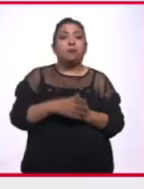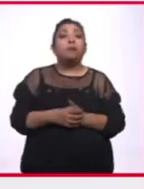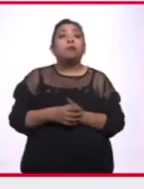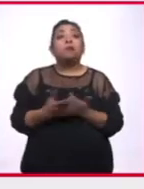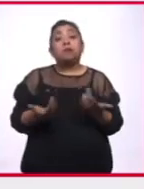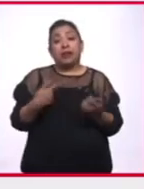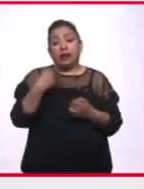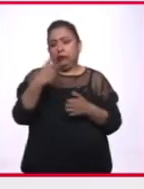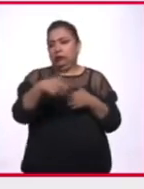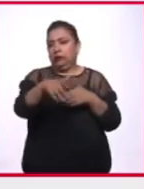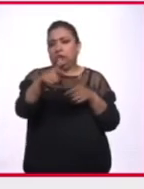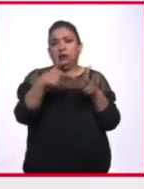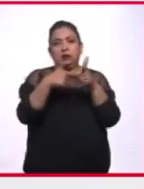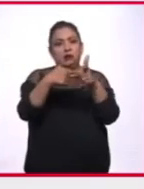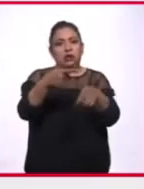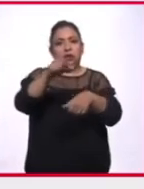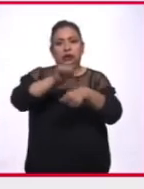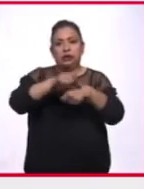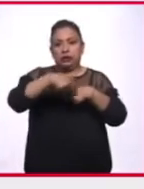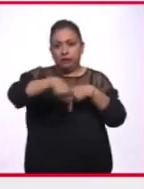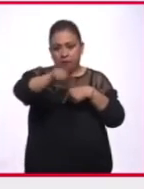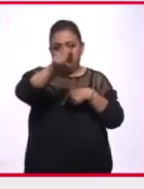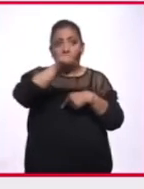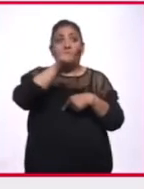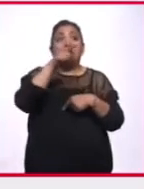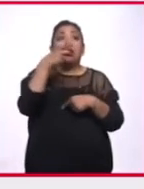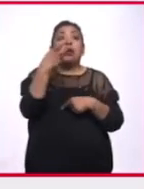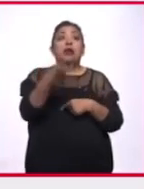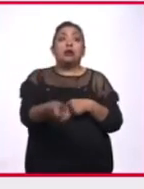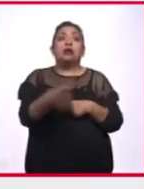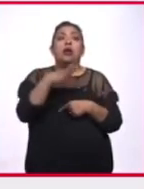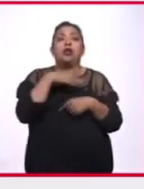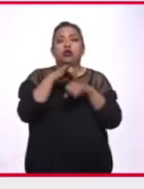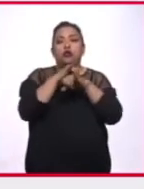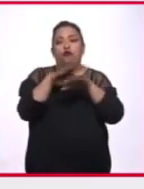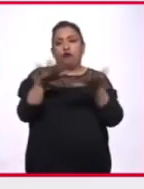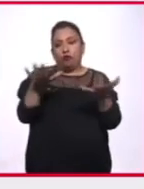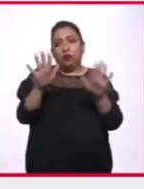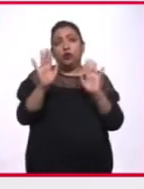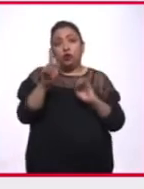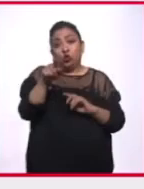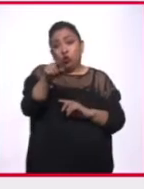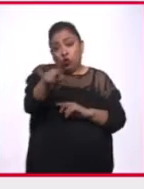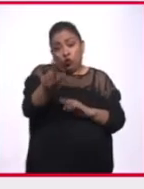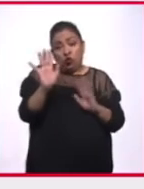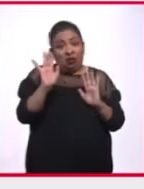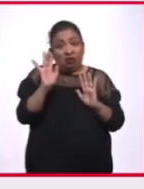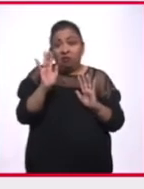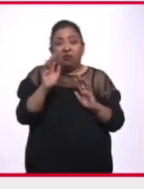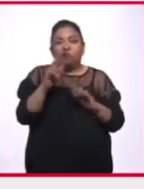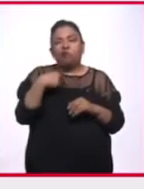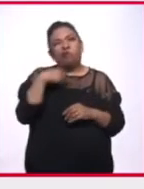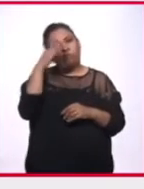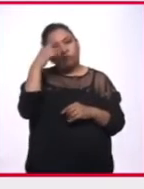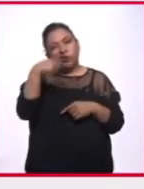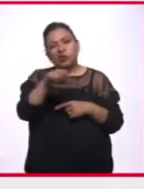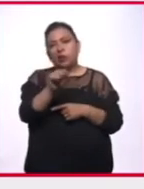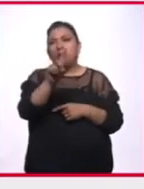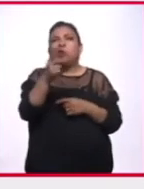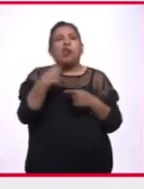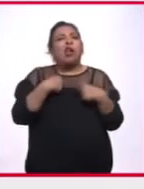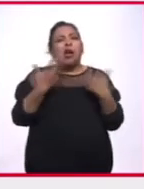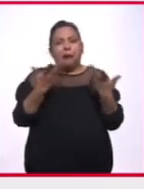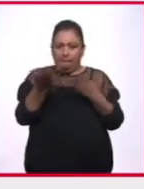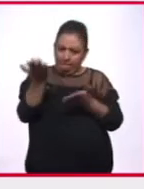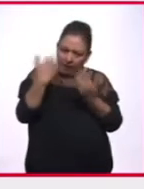la cual pues va a continuar todo el resto de la semana y de lo cual vamos a estar dando cuenta. Si usted no tiene todavía planes para el fin de semana,